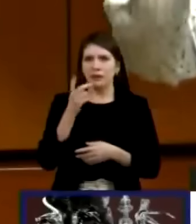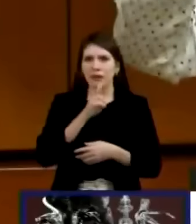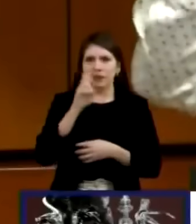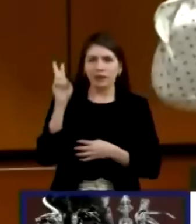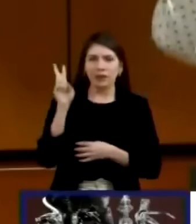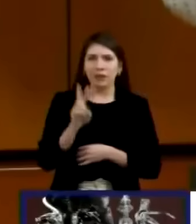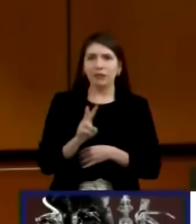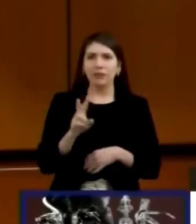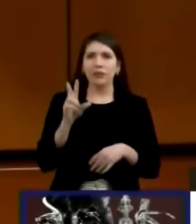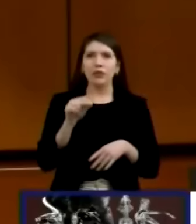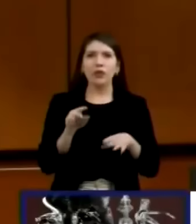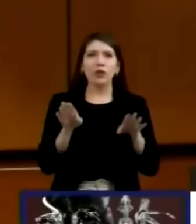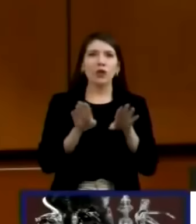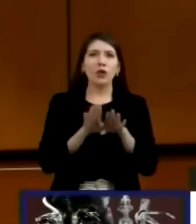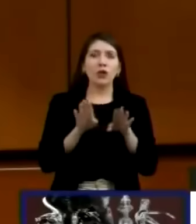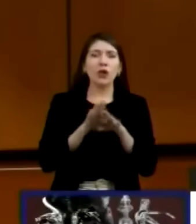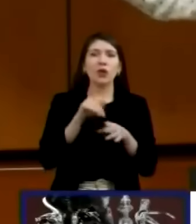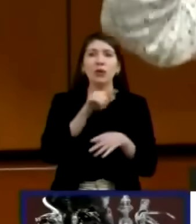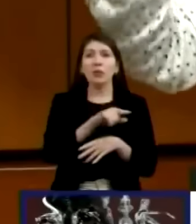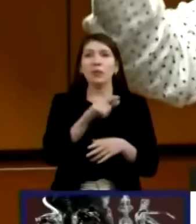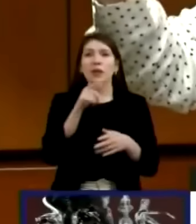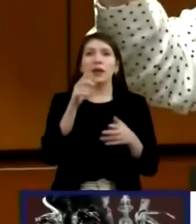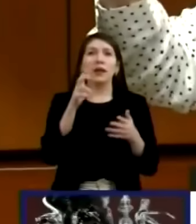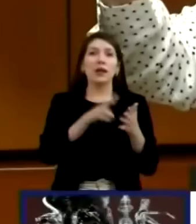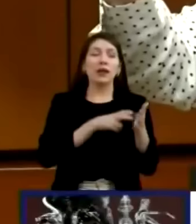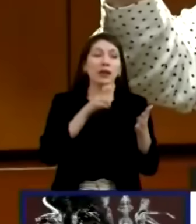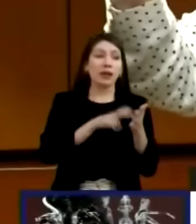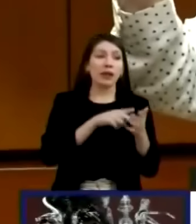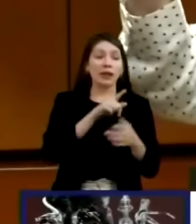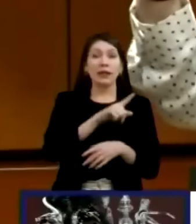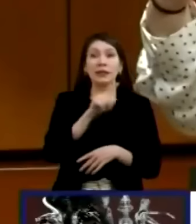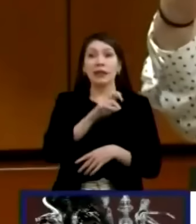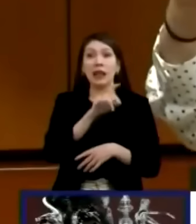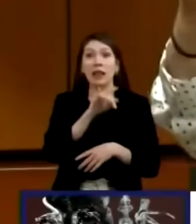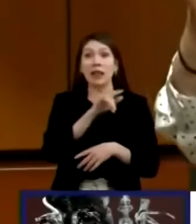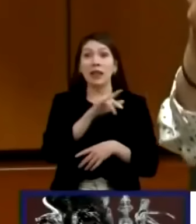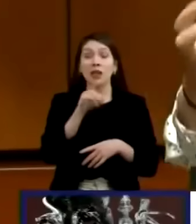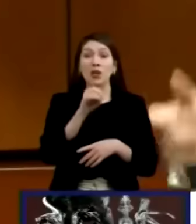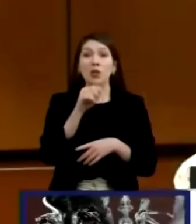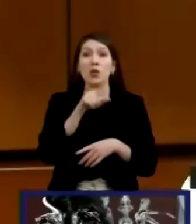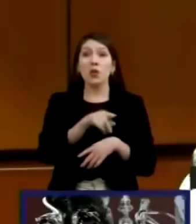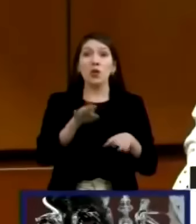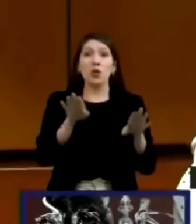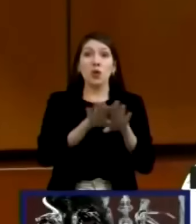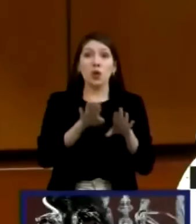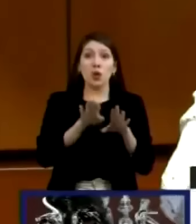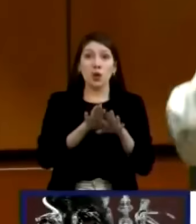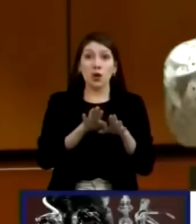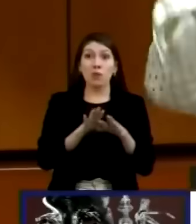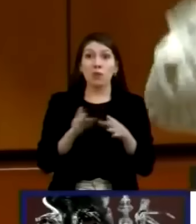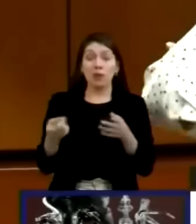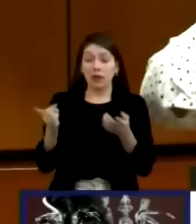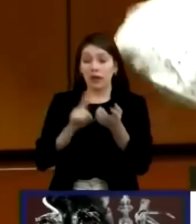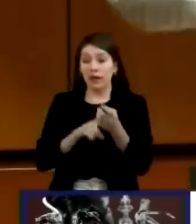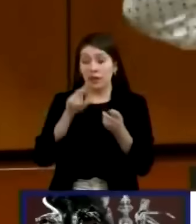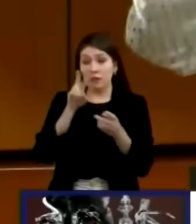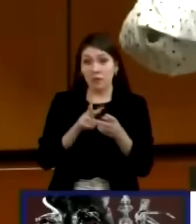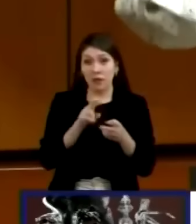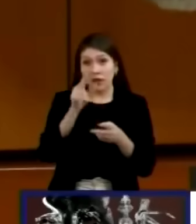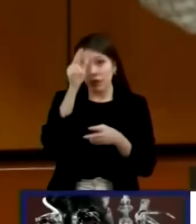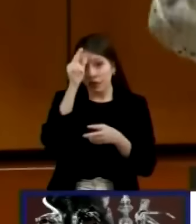hablaros acá de la reforma de Zedillo como si en todo esto hubiera una mística y una inteligencia detrás. No, a